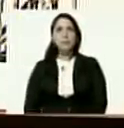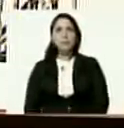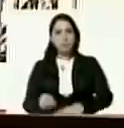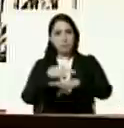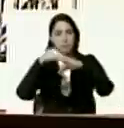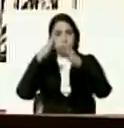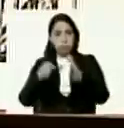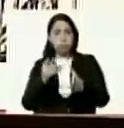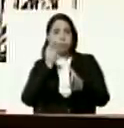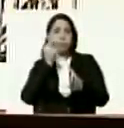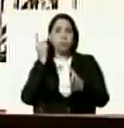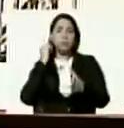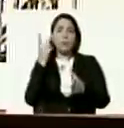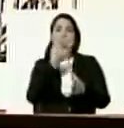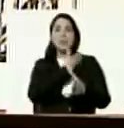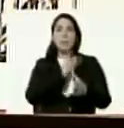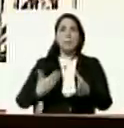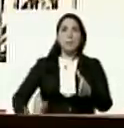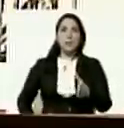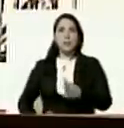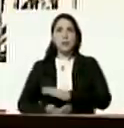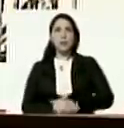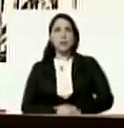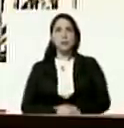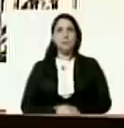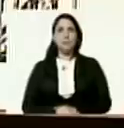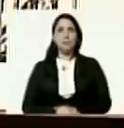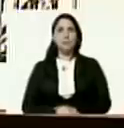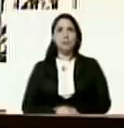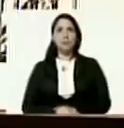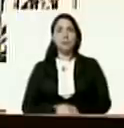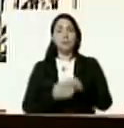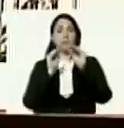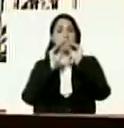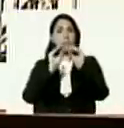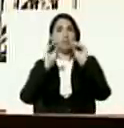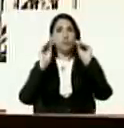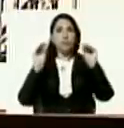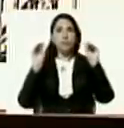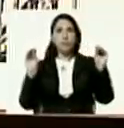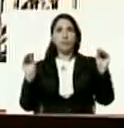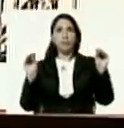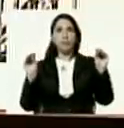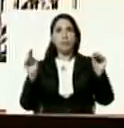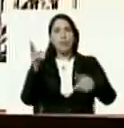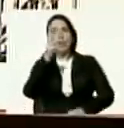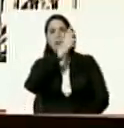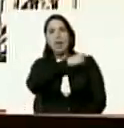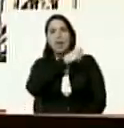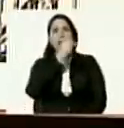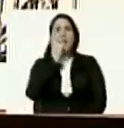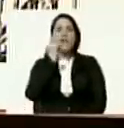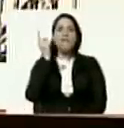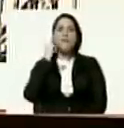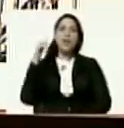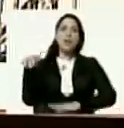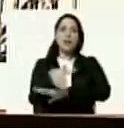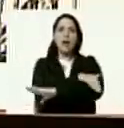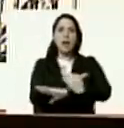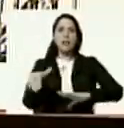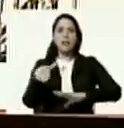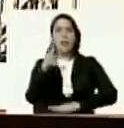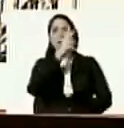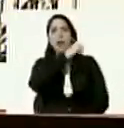ministros, ministras, vicepresidentes, y le hago un llamado a los jefes y jefas de calle, a